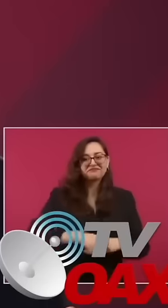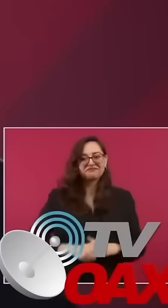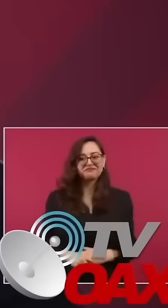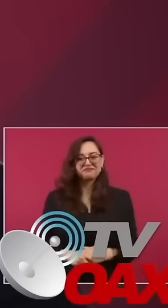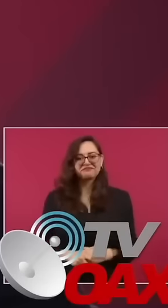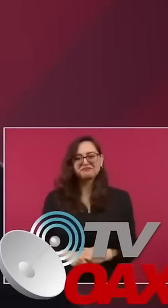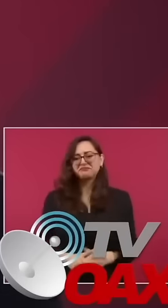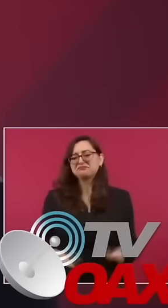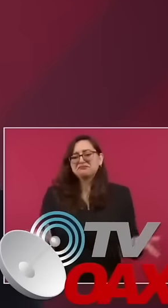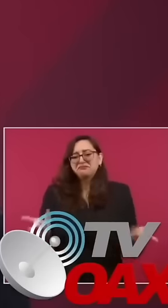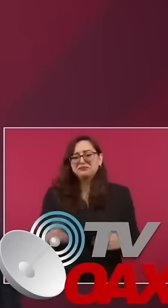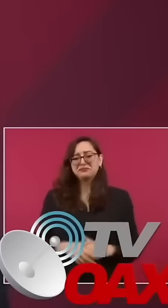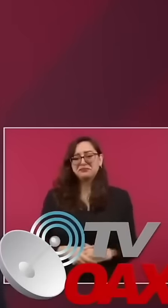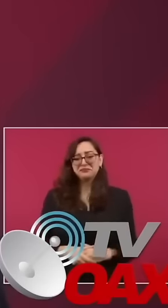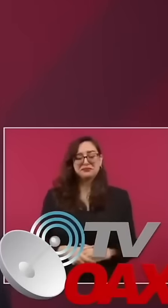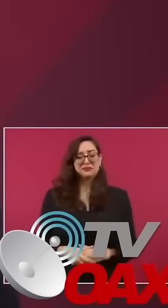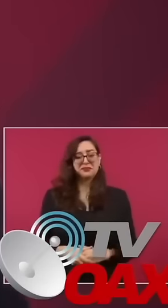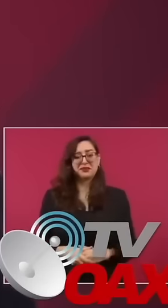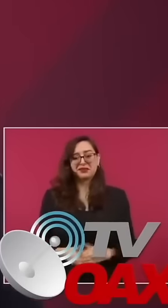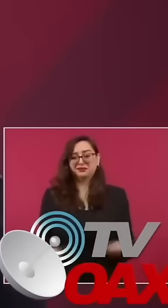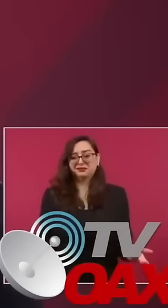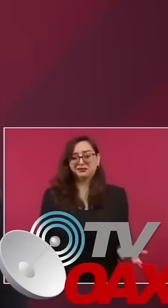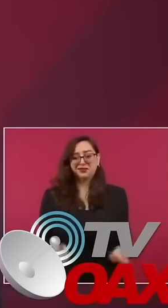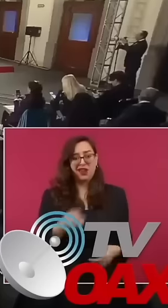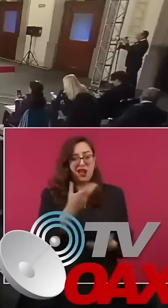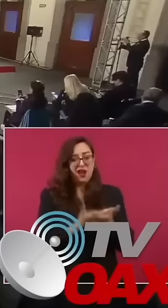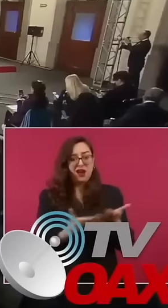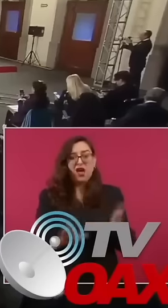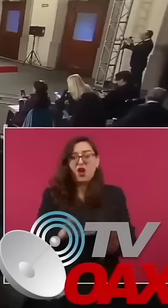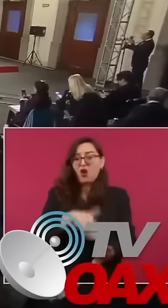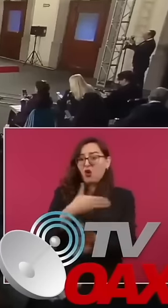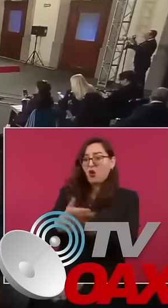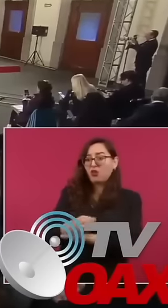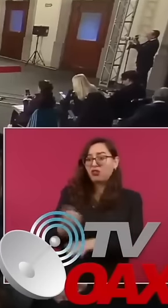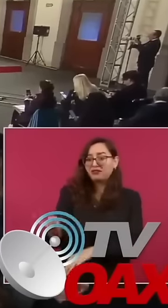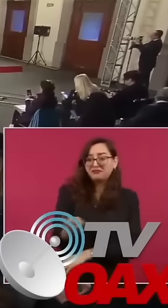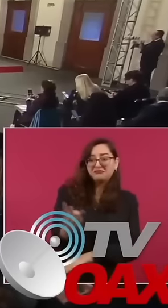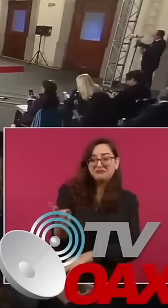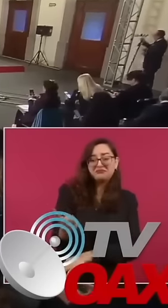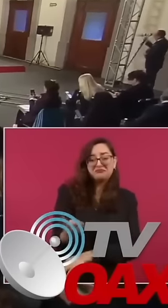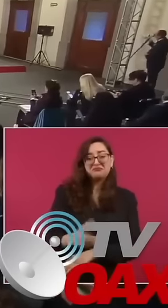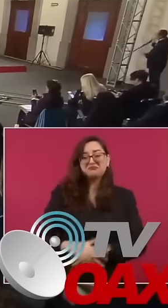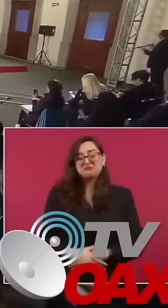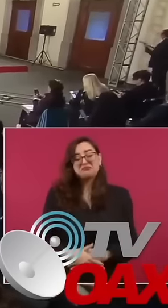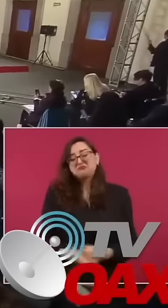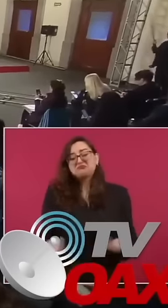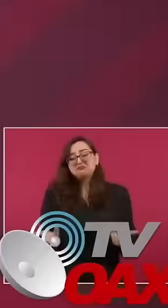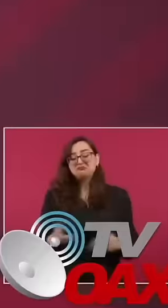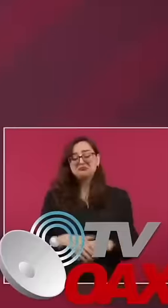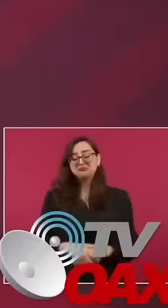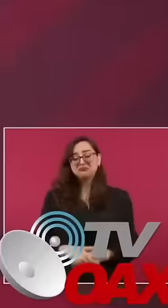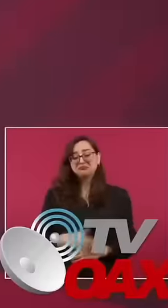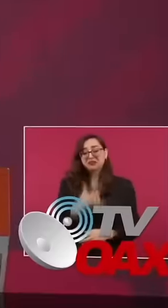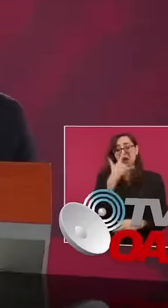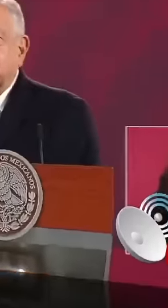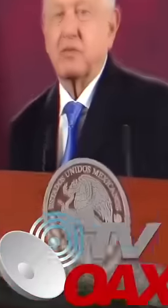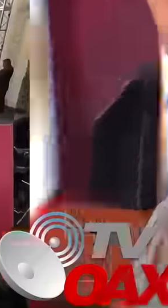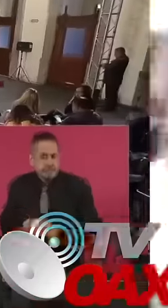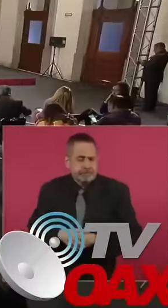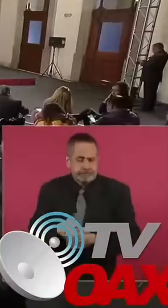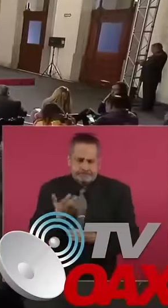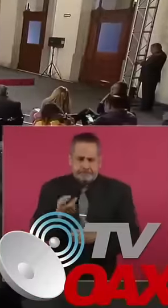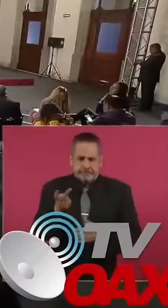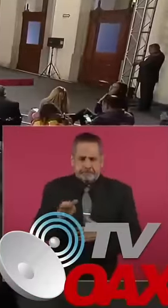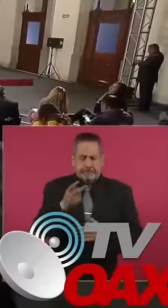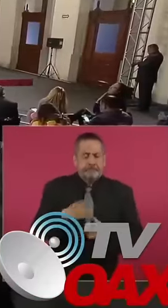no me extraña nada, pero pues vamos a seguir adelante enfrentándolos.